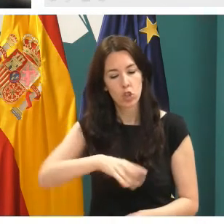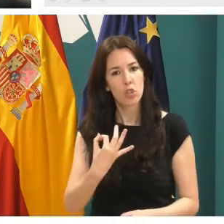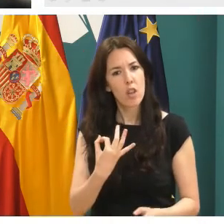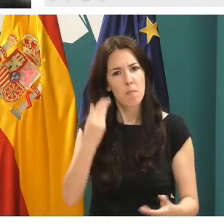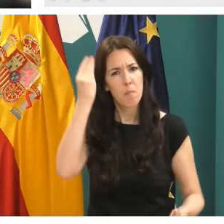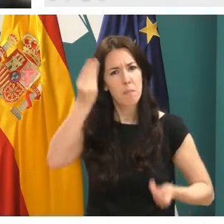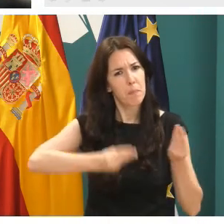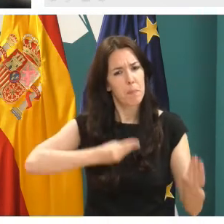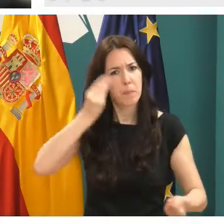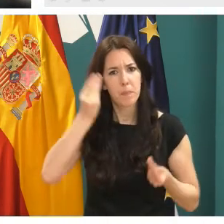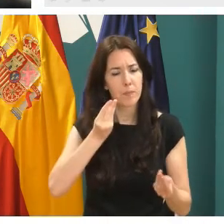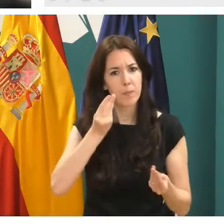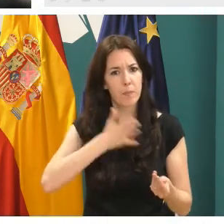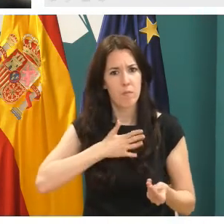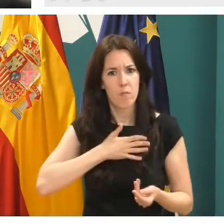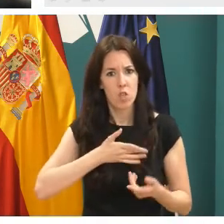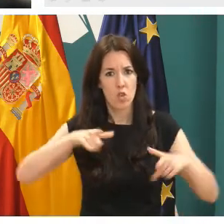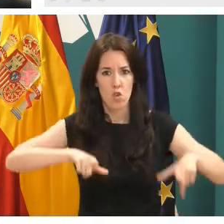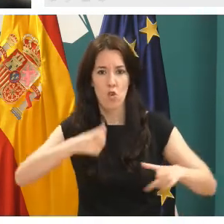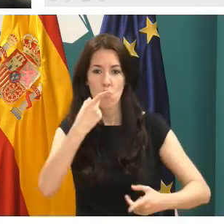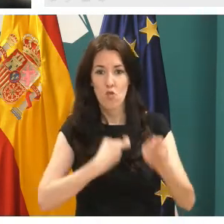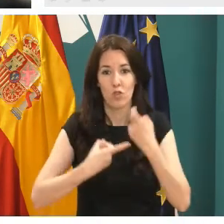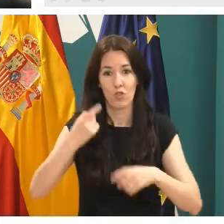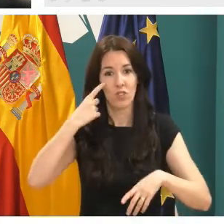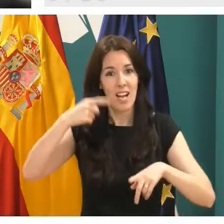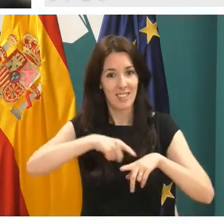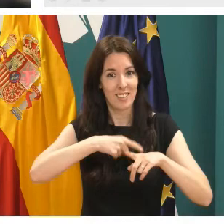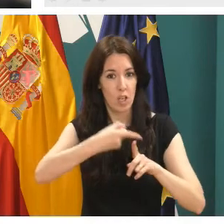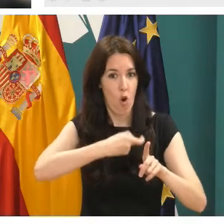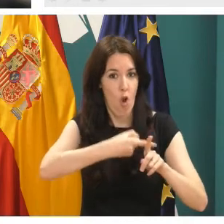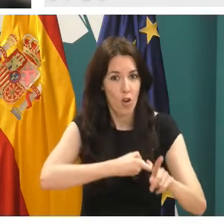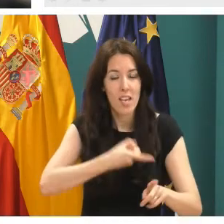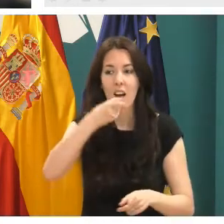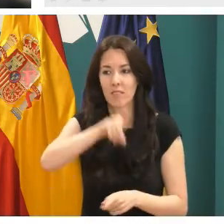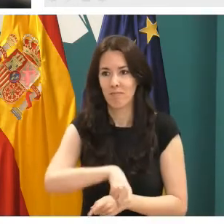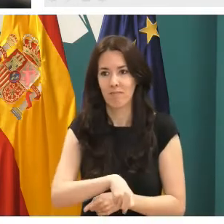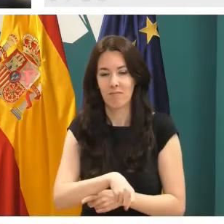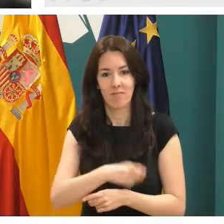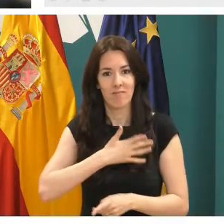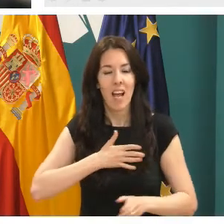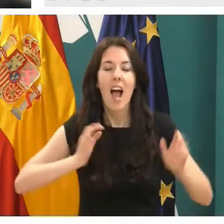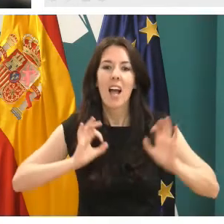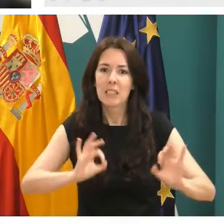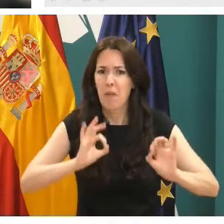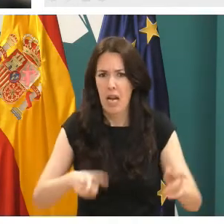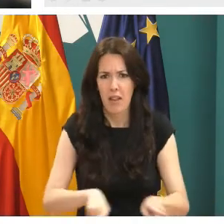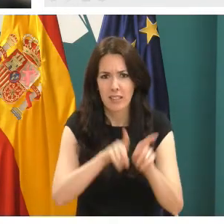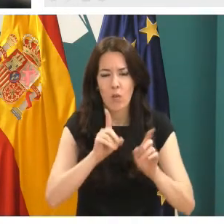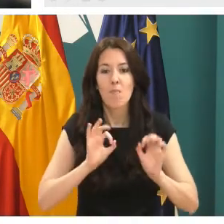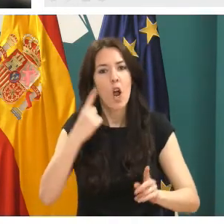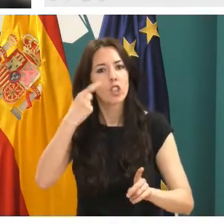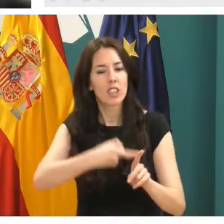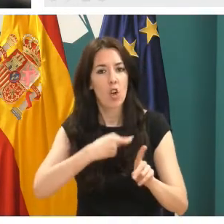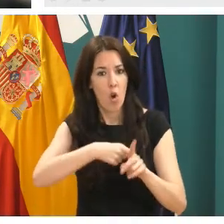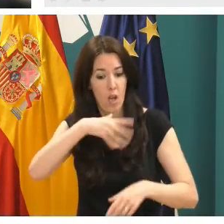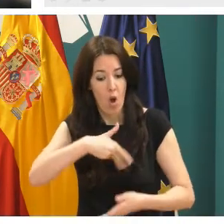pensar que nuestras consultas de psicología y también las especialidades que sean, pero de psicología estamos